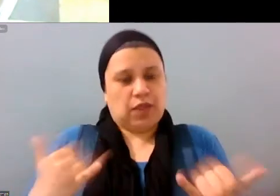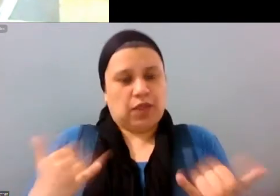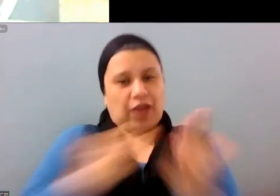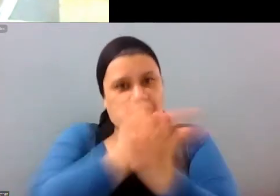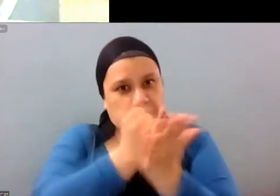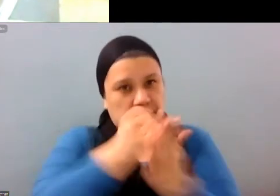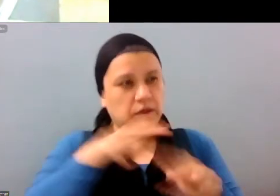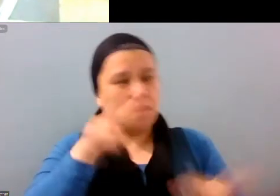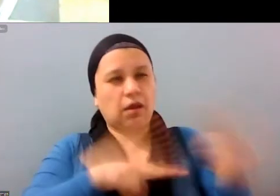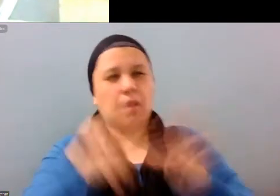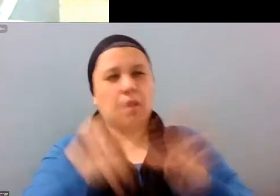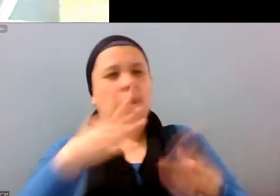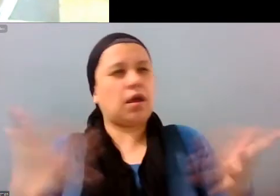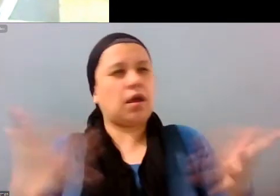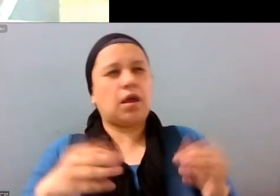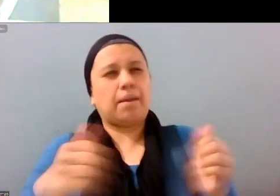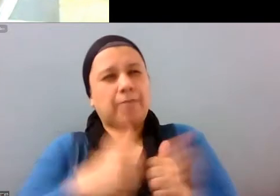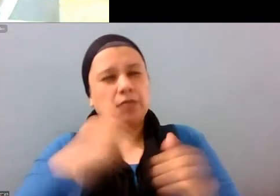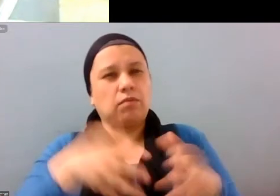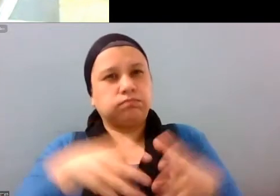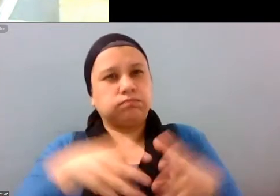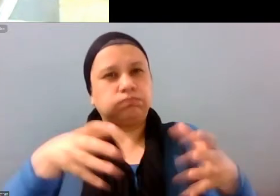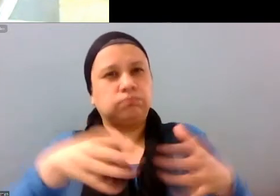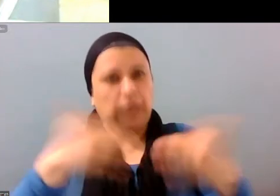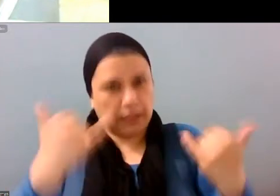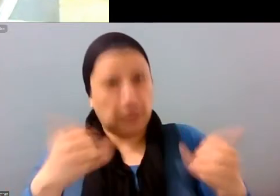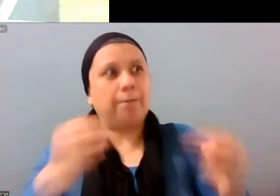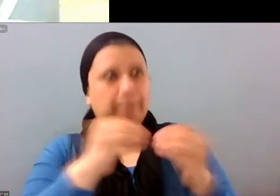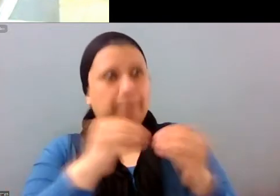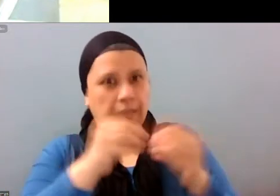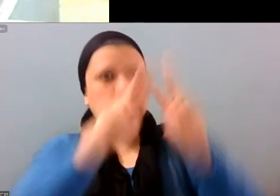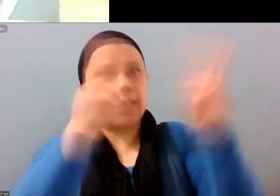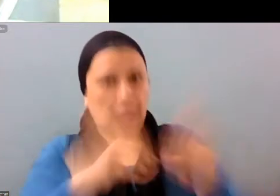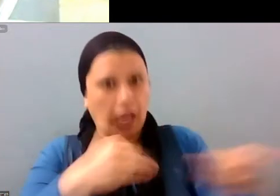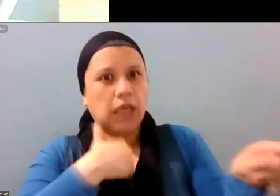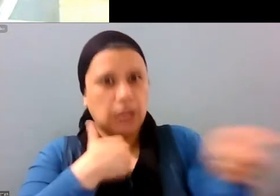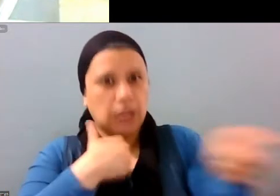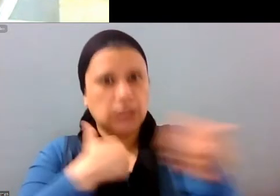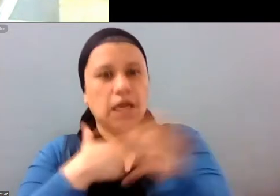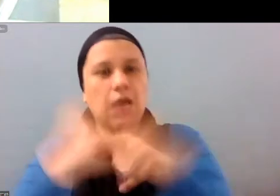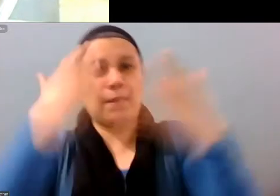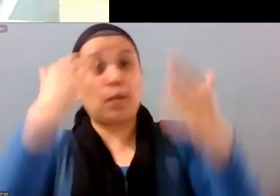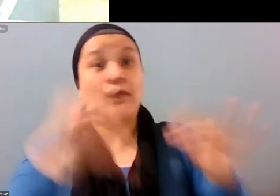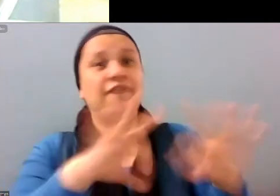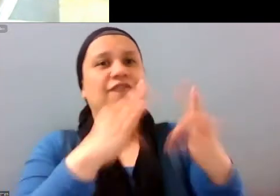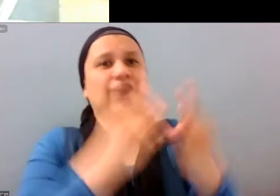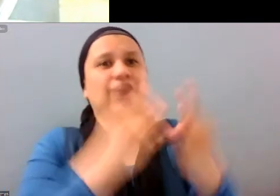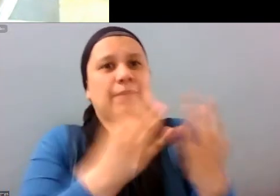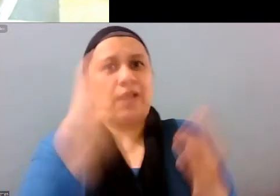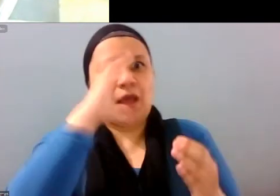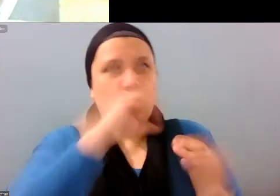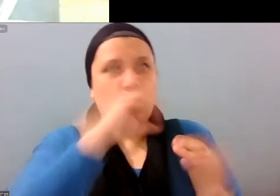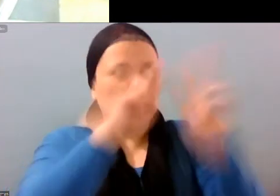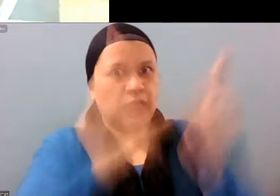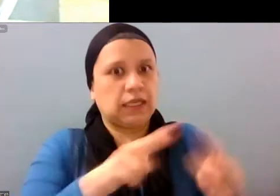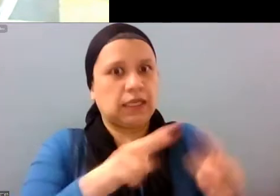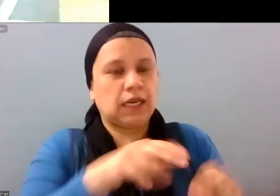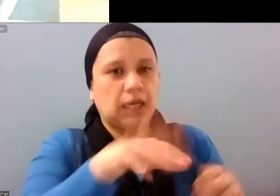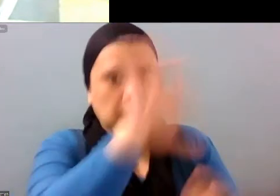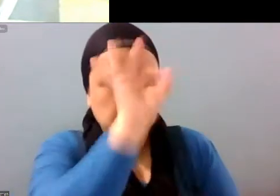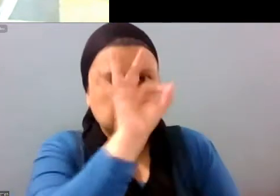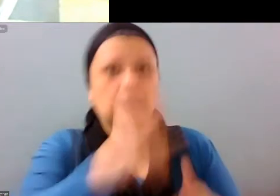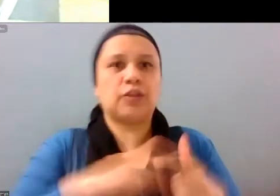de mayor incremento de acceso a conectividad en los hogares por parte de las familias y esto también es un hallazgo importante este año es decir las